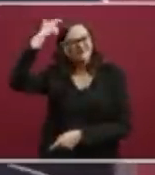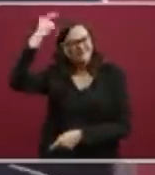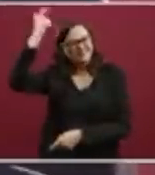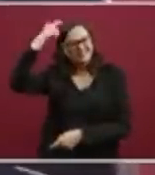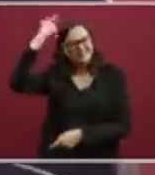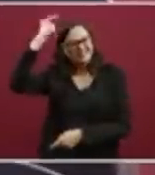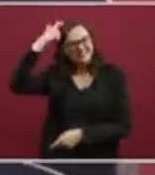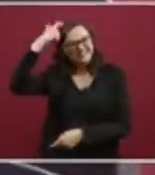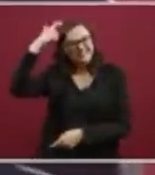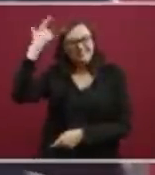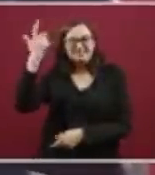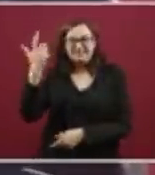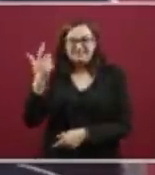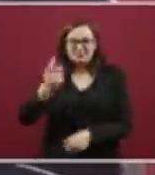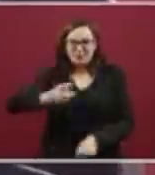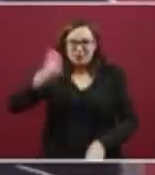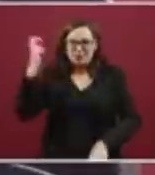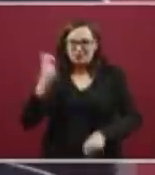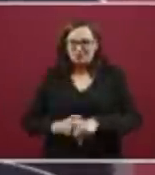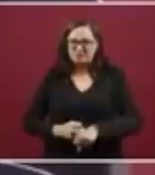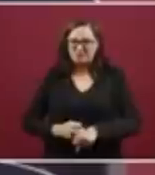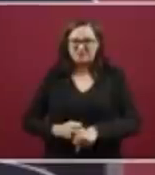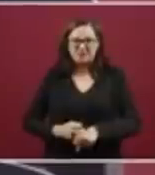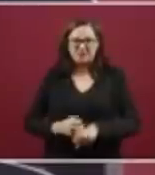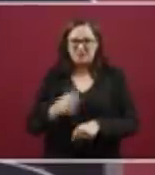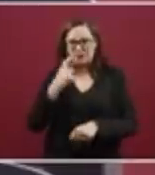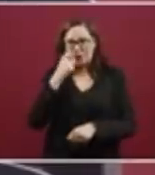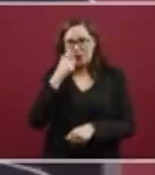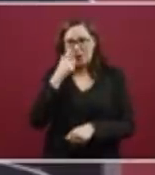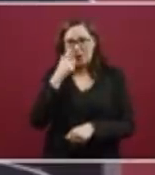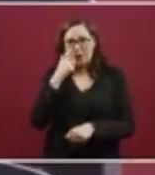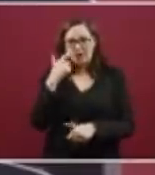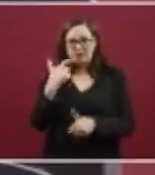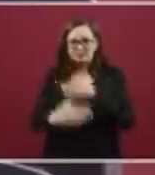que va a llevar tiempo cambiar.